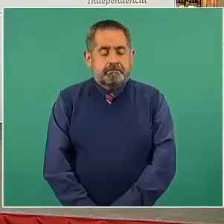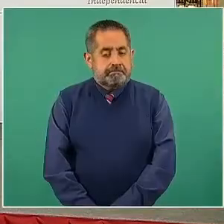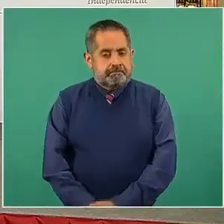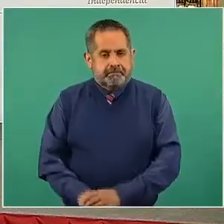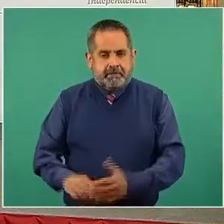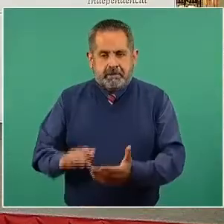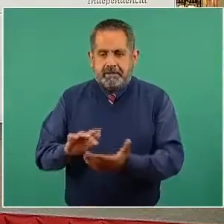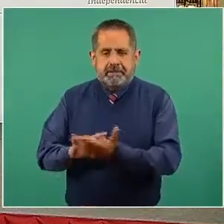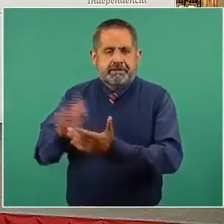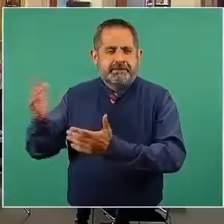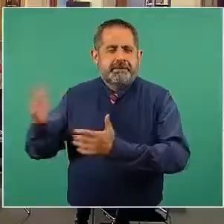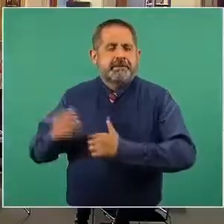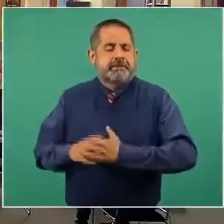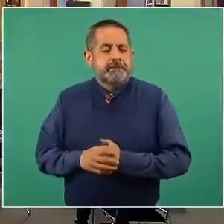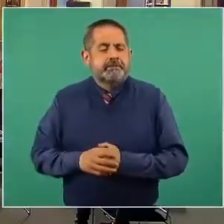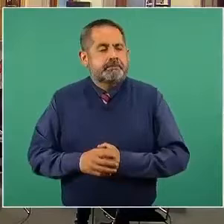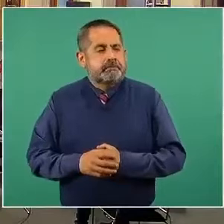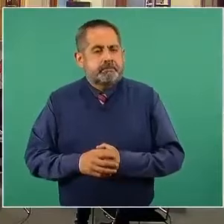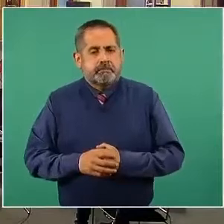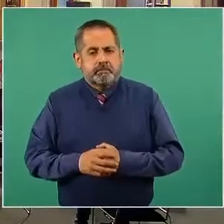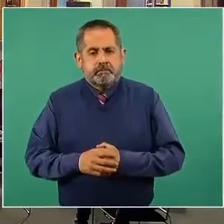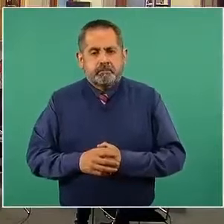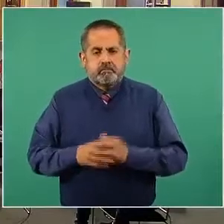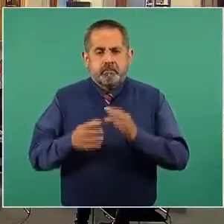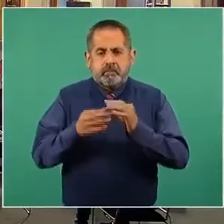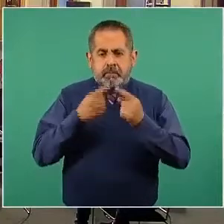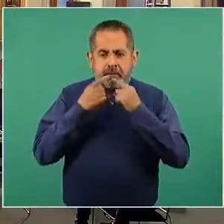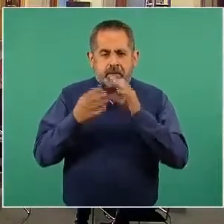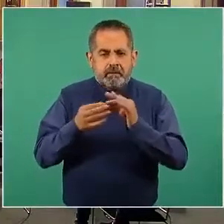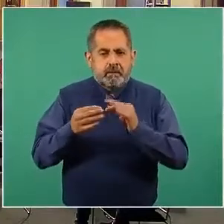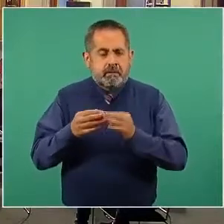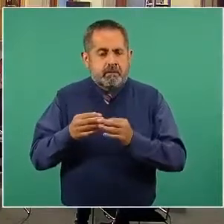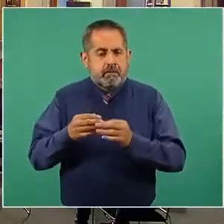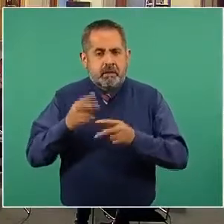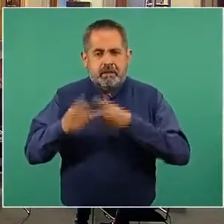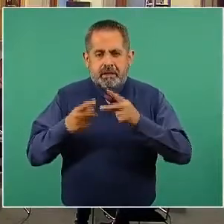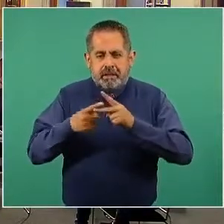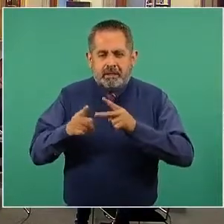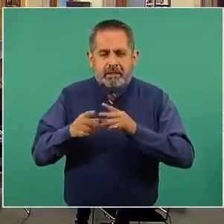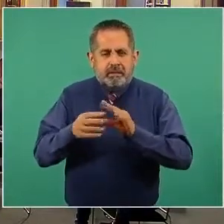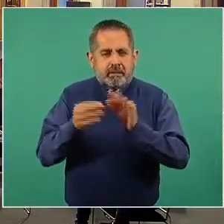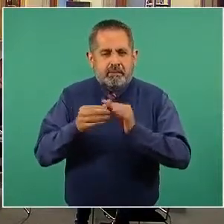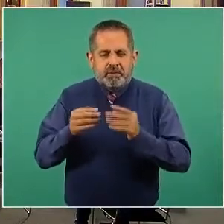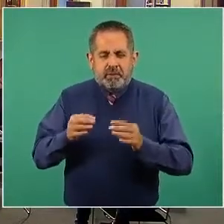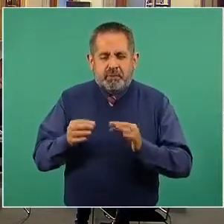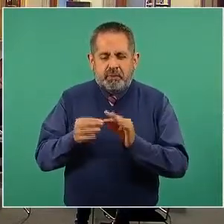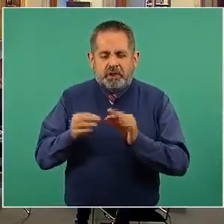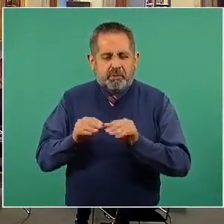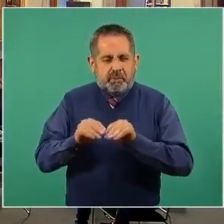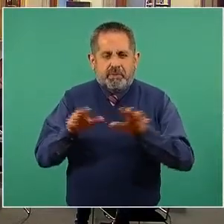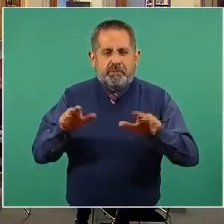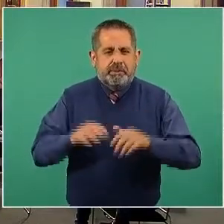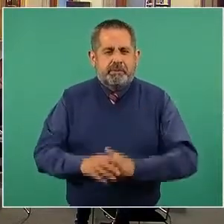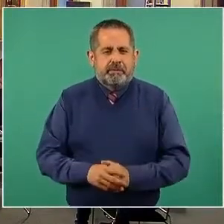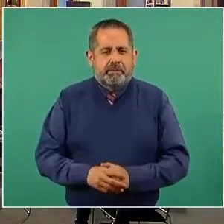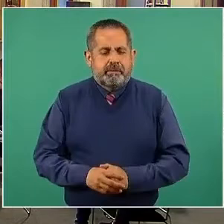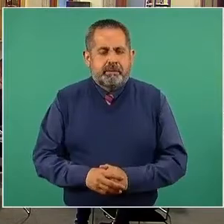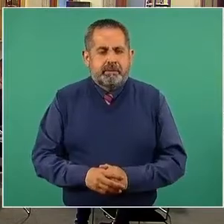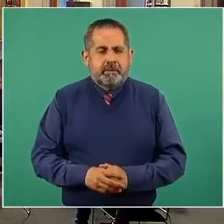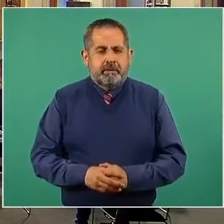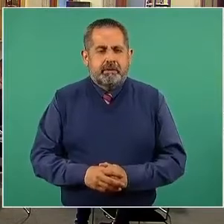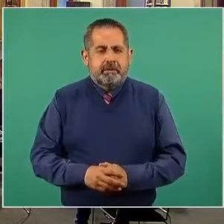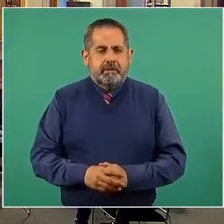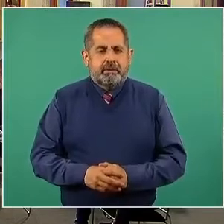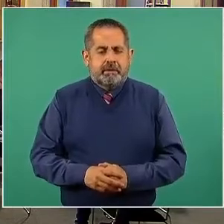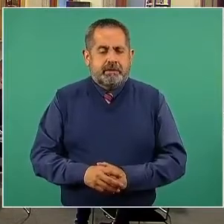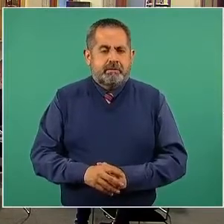buenas noches tengan todas y todos ustedes. Vamos a iniciar con la actualización de la estadística y el comportamiento